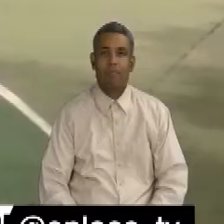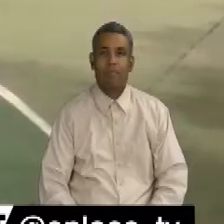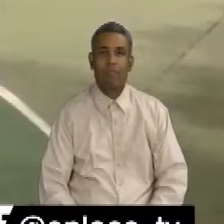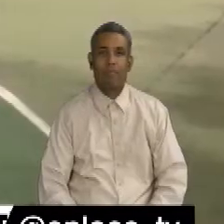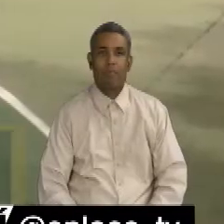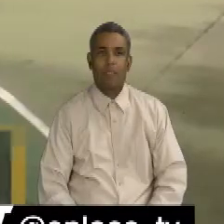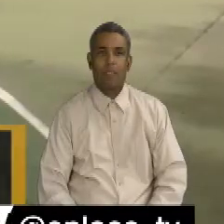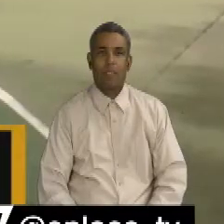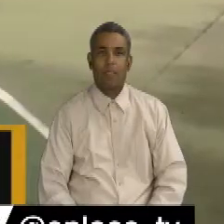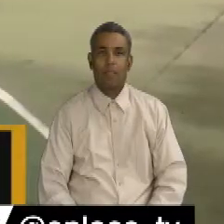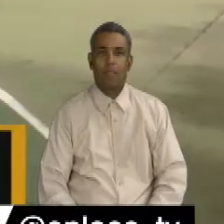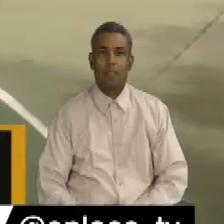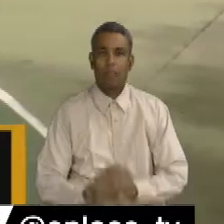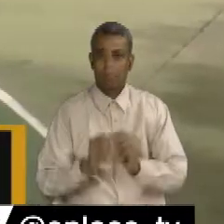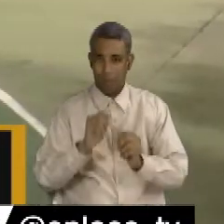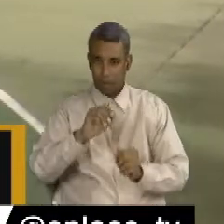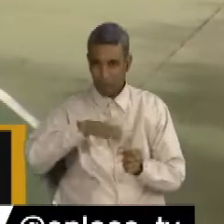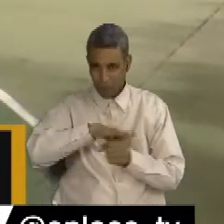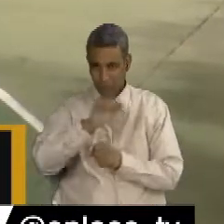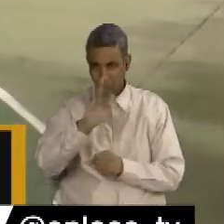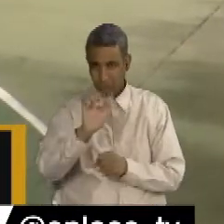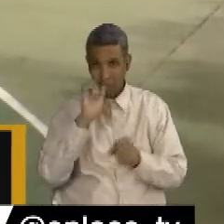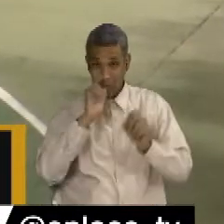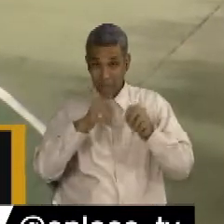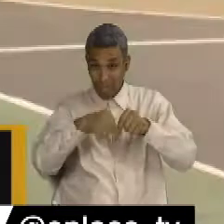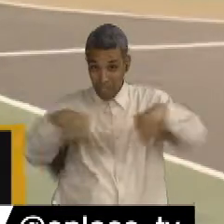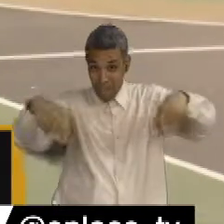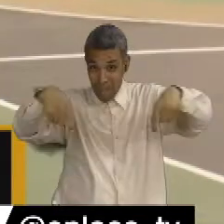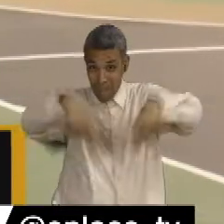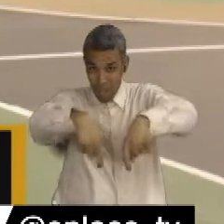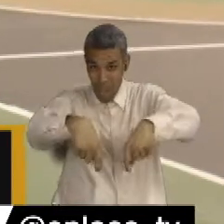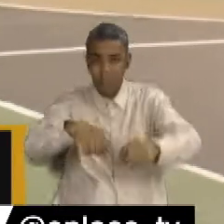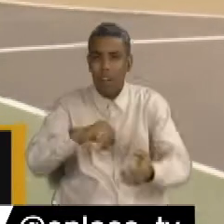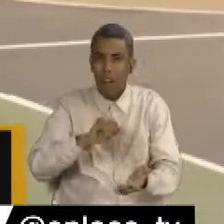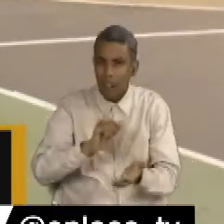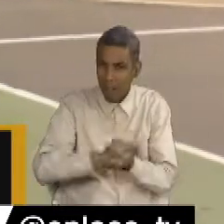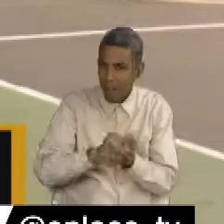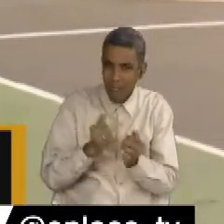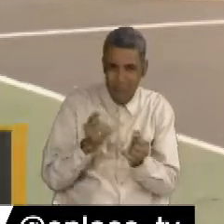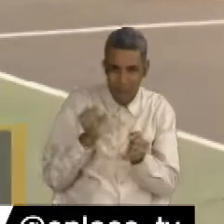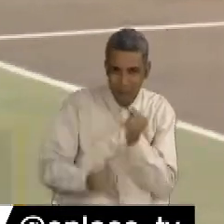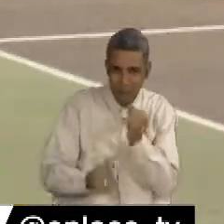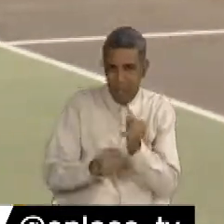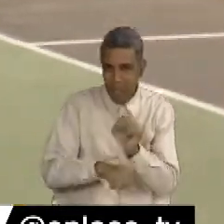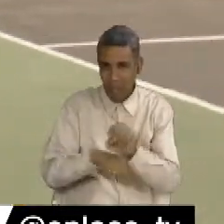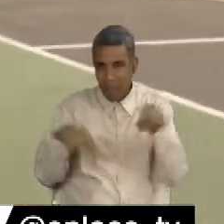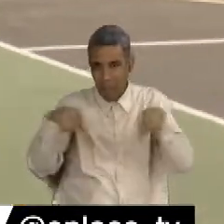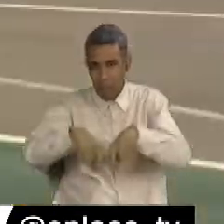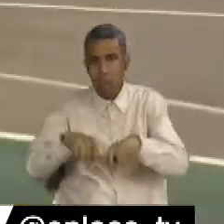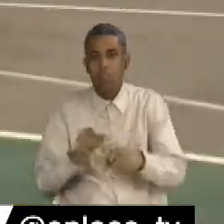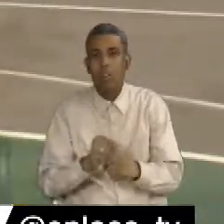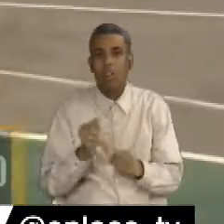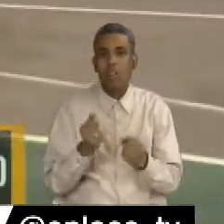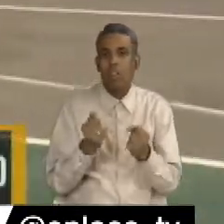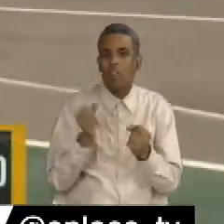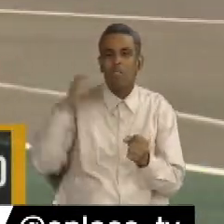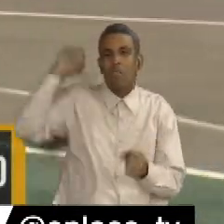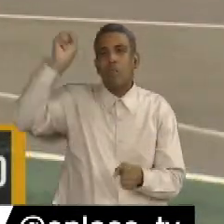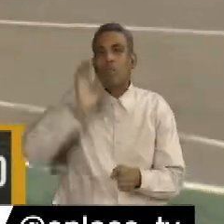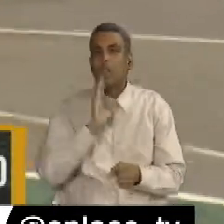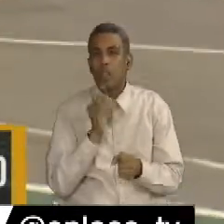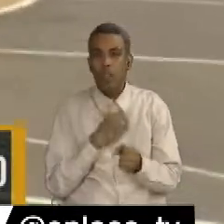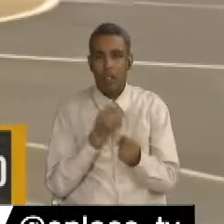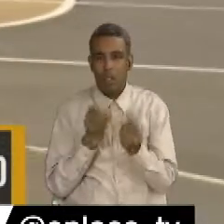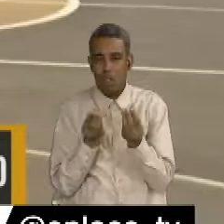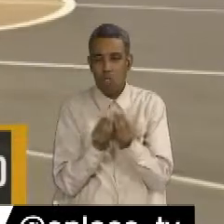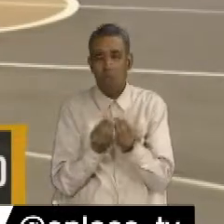la polideportiva del barrio La Tora se llevó a cabo la final del torneo descentralizado de microfútbol, donde el combo de Lombana logra ganarle